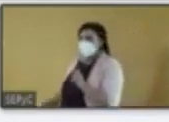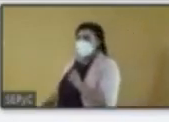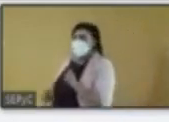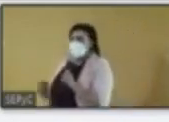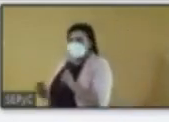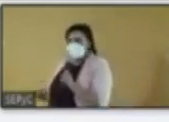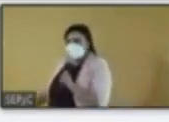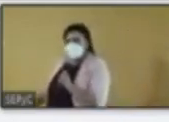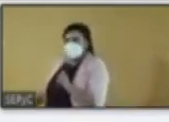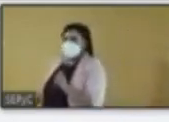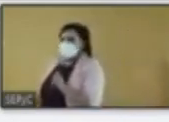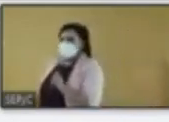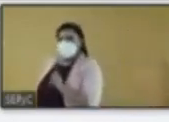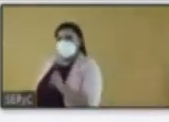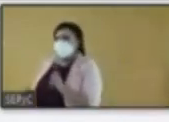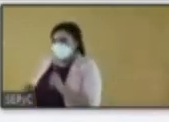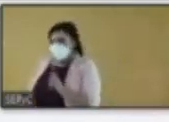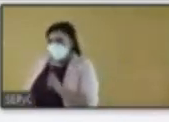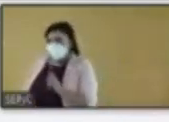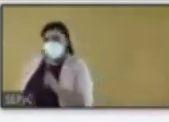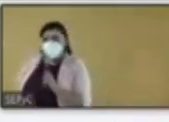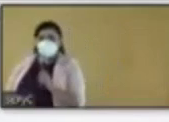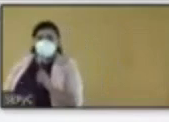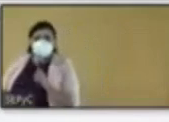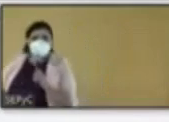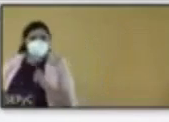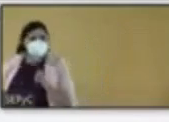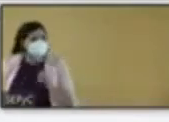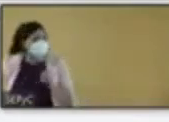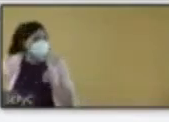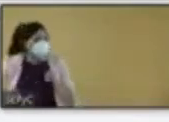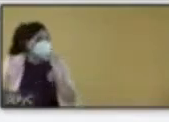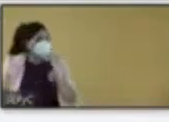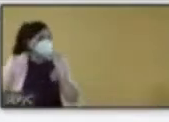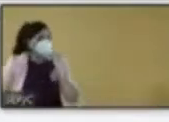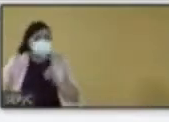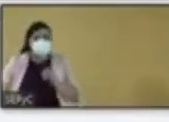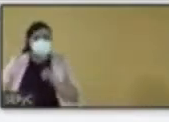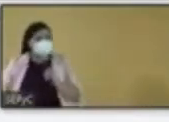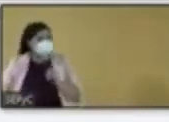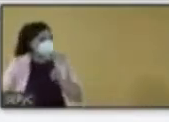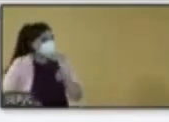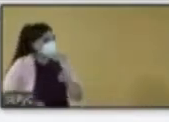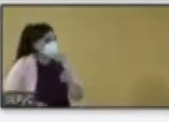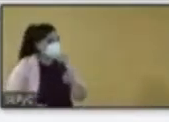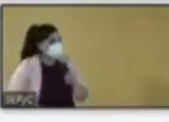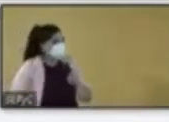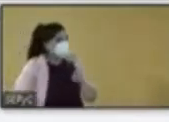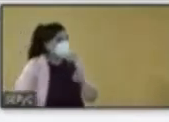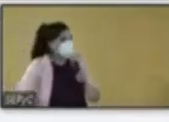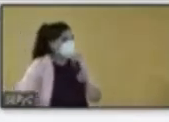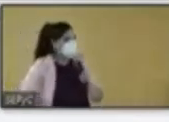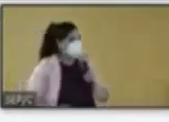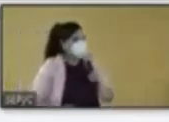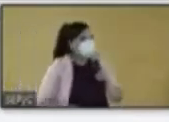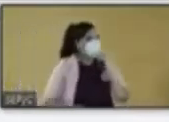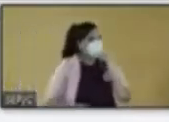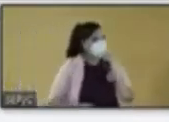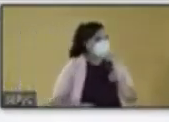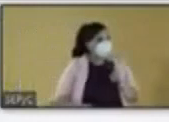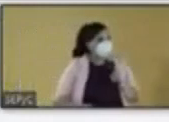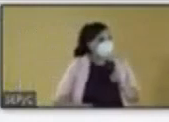ficticio. Los datos que se utilizarán también son ficticios, entonces vamos a presentar el ejercicio con estos datos. Vamos a insertar, por